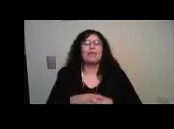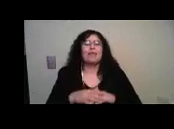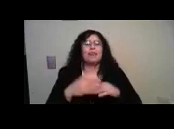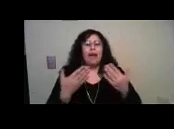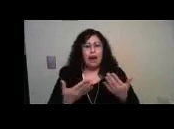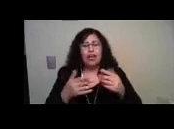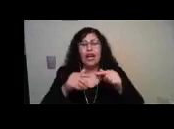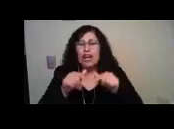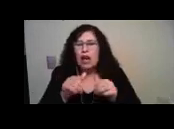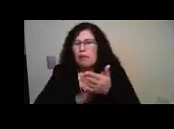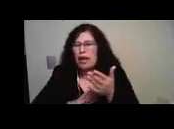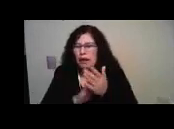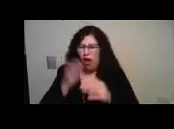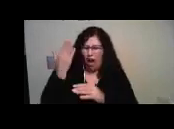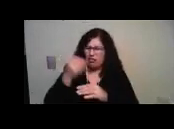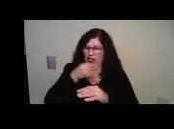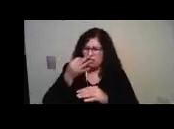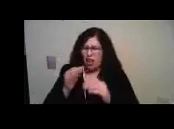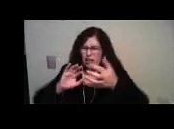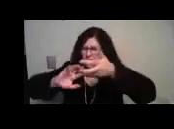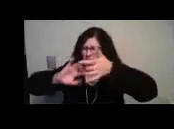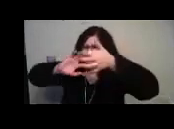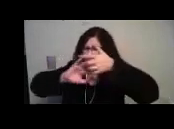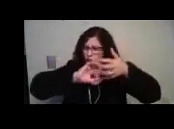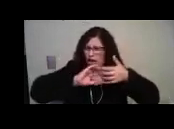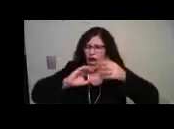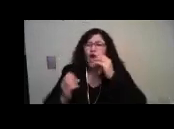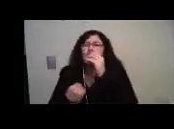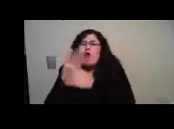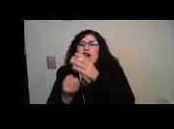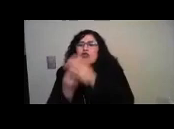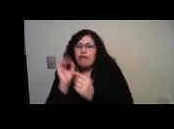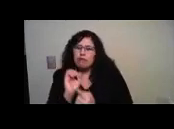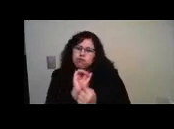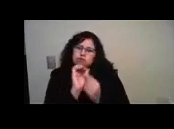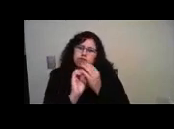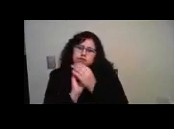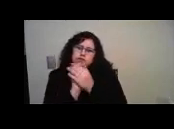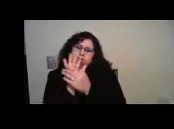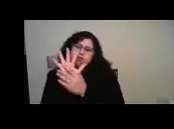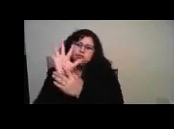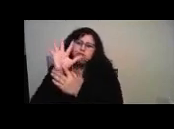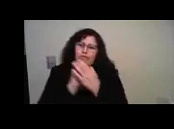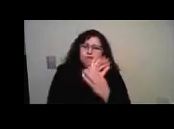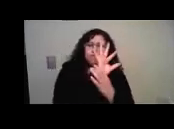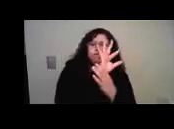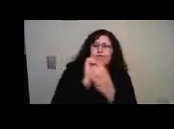Con los procesos de sinaptogénesis y de neurogénesis, pero particularmente con los procesos